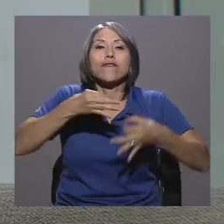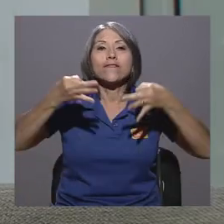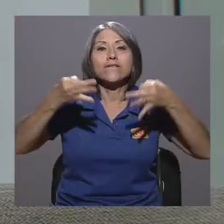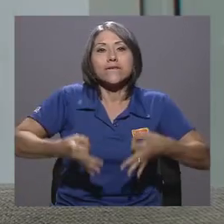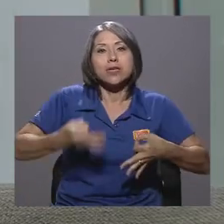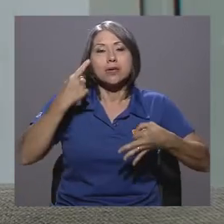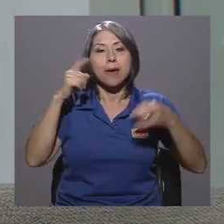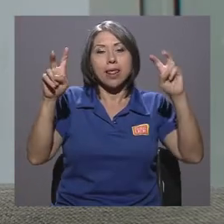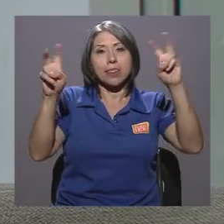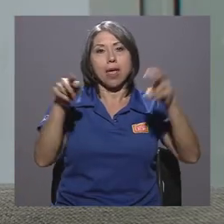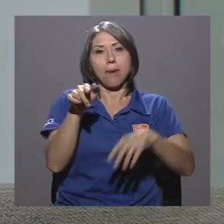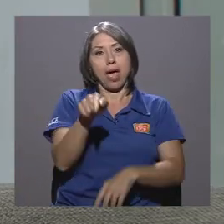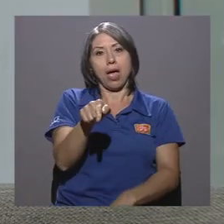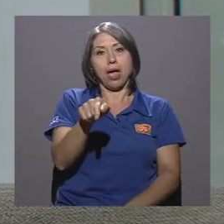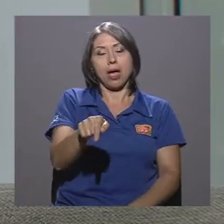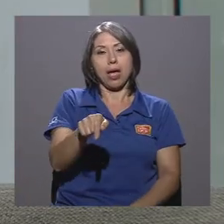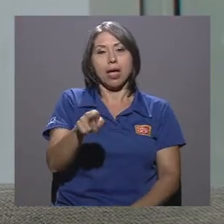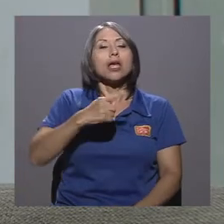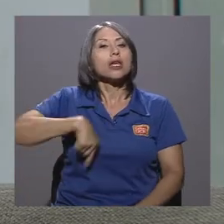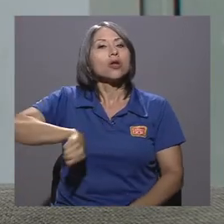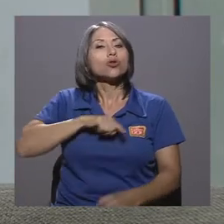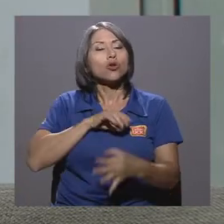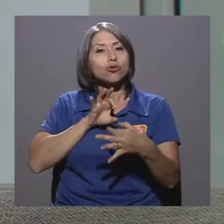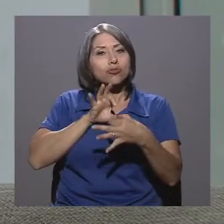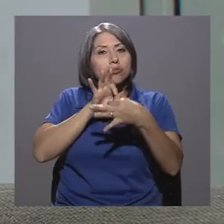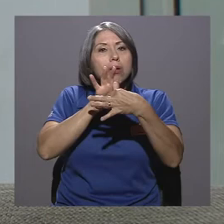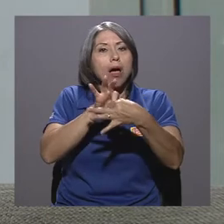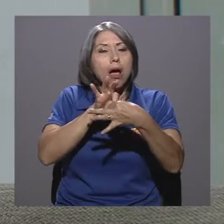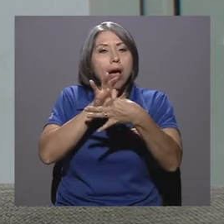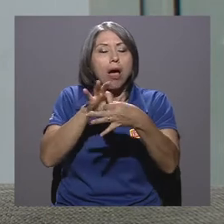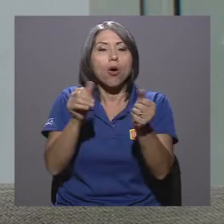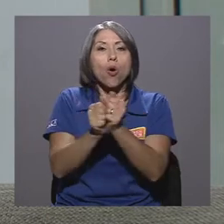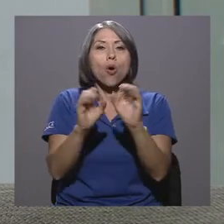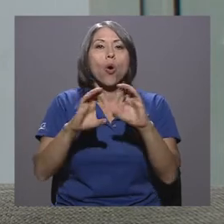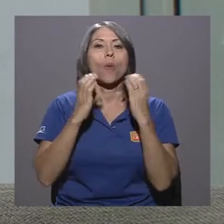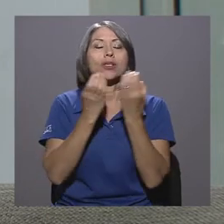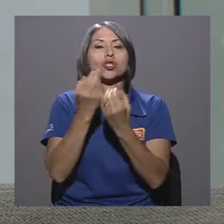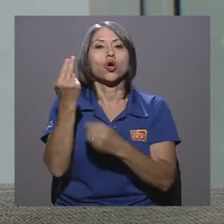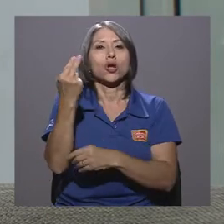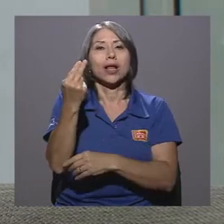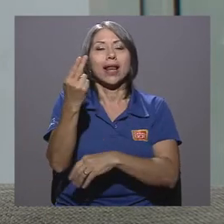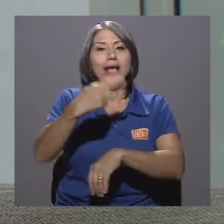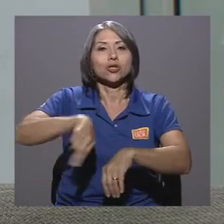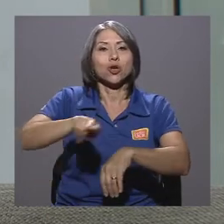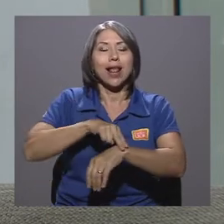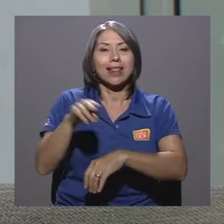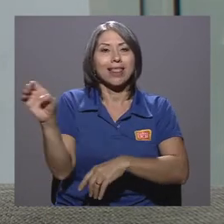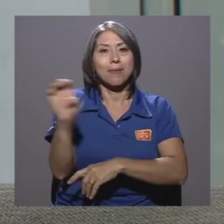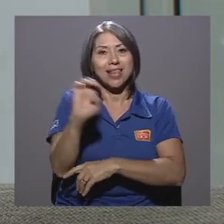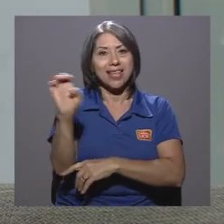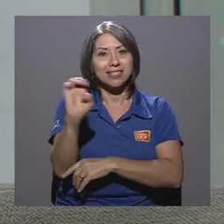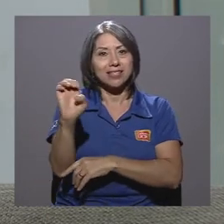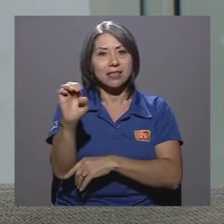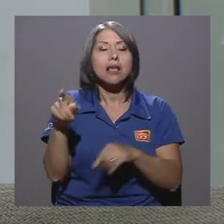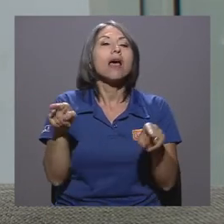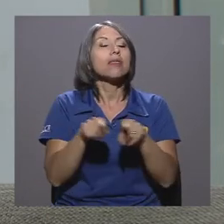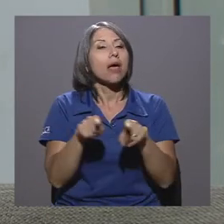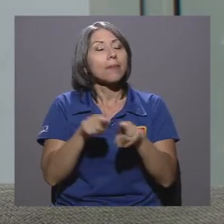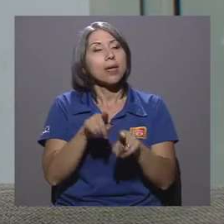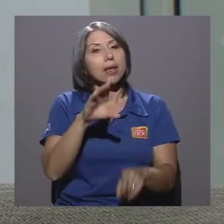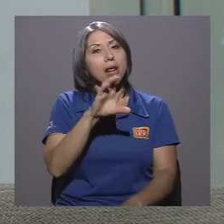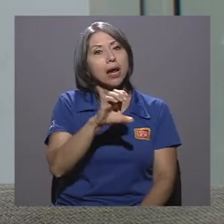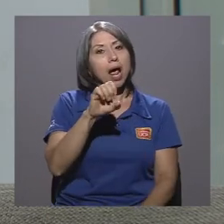estos temas y estamos en coordinación con la Comisión Nacional de Emergencias. La Caja también tiene